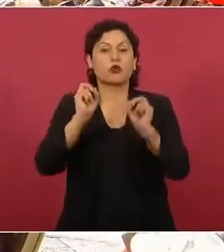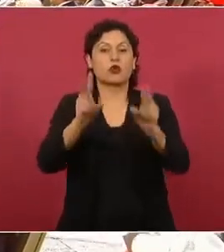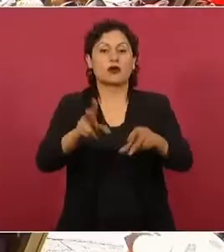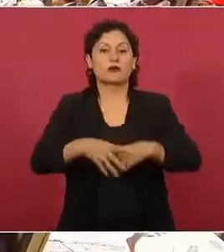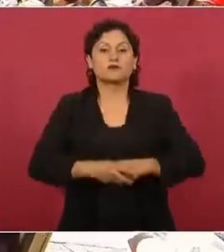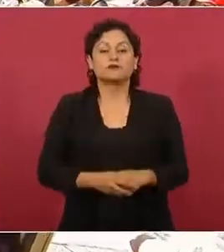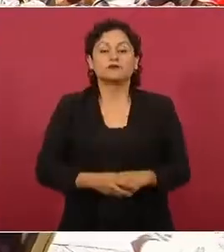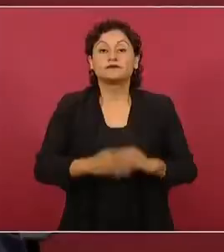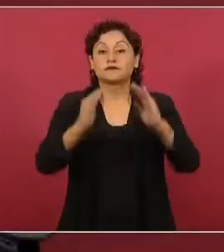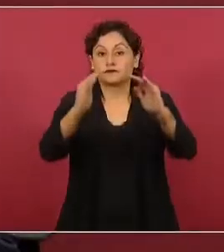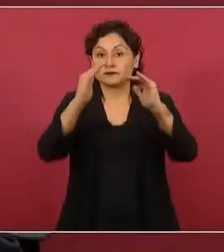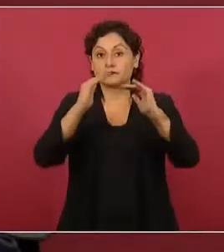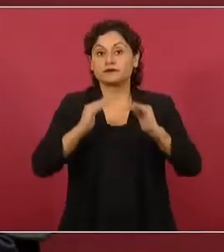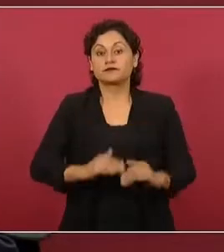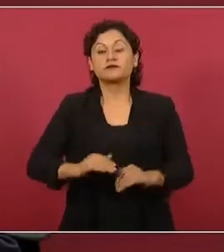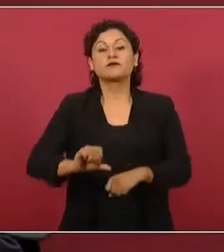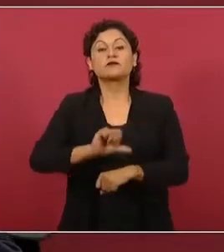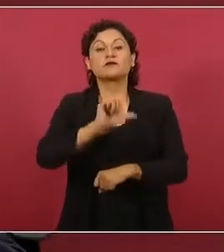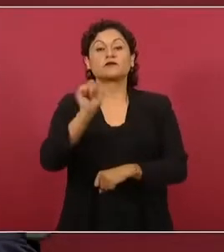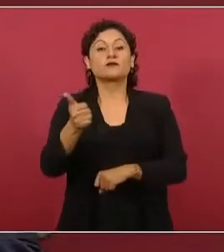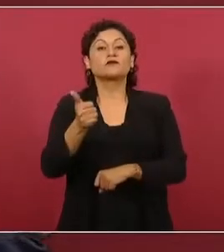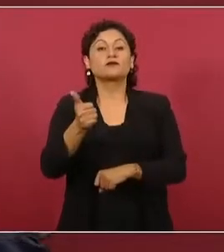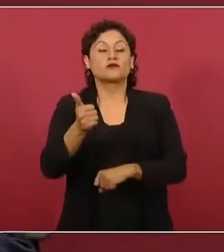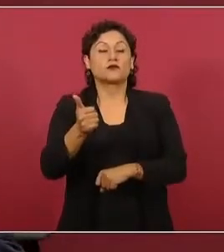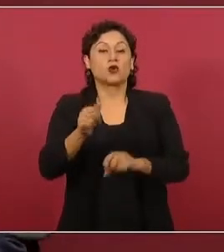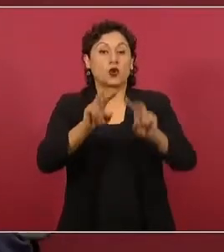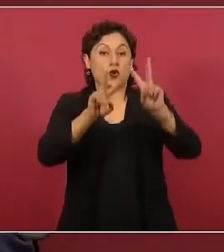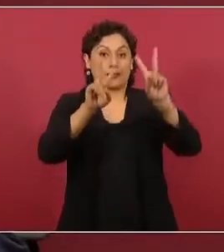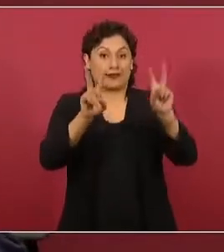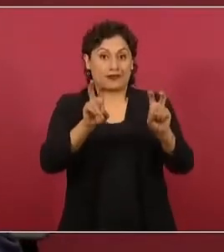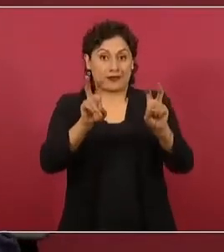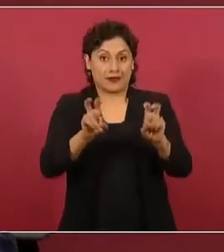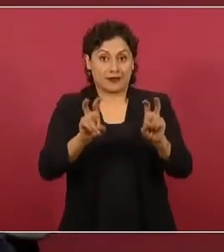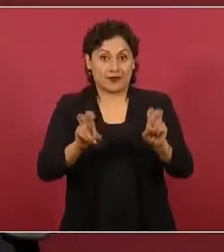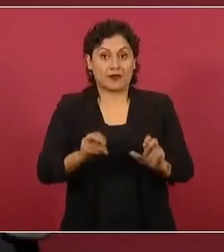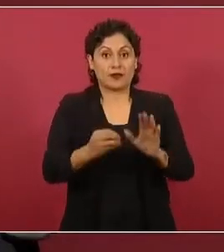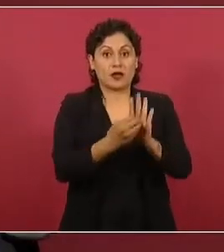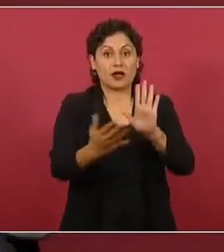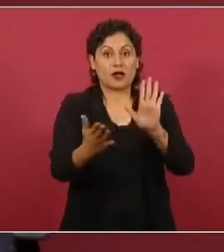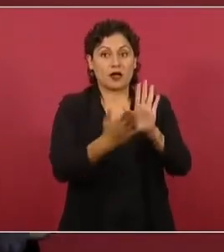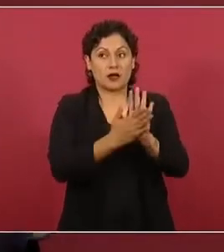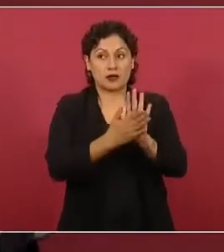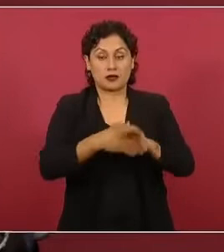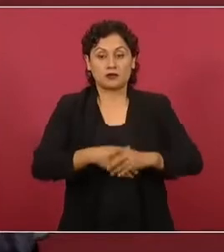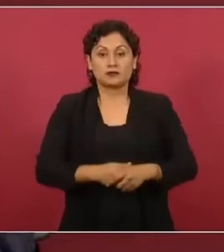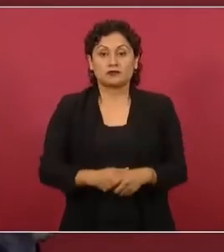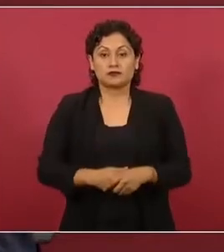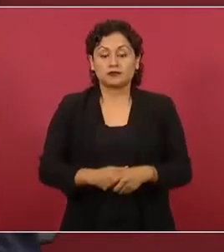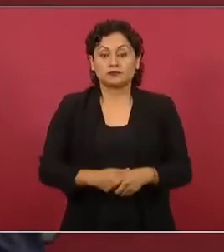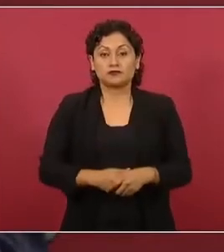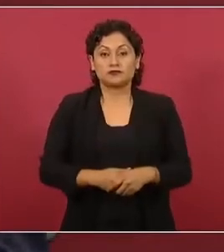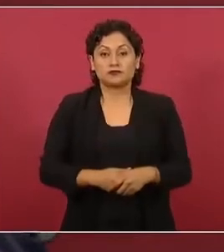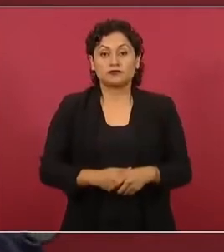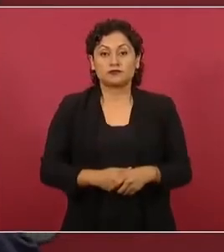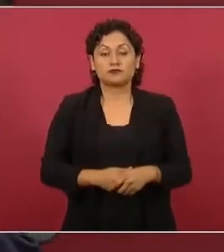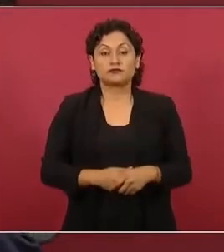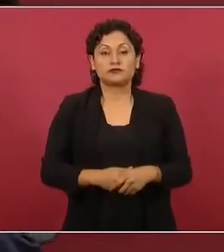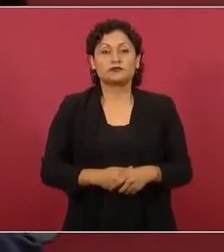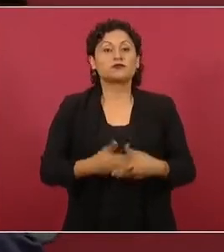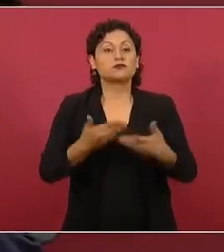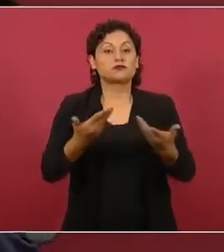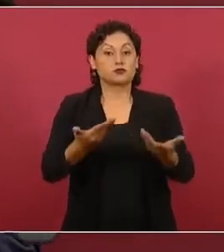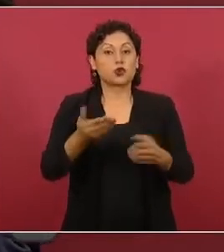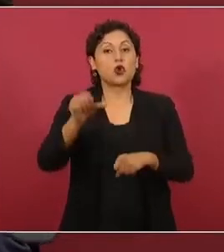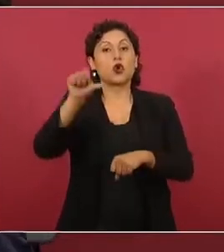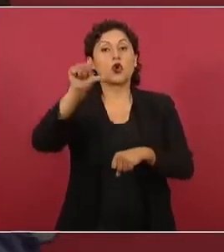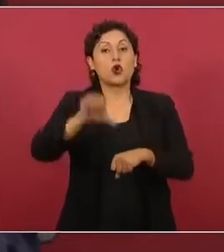a continuación procederemos al desahogo de los siguientes puntos del orden del día. En consideración de todo lo que nos acompaña en el día